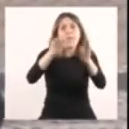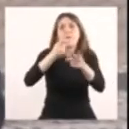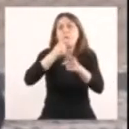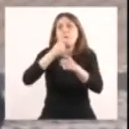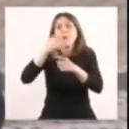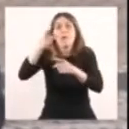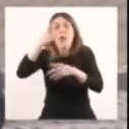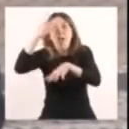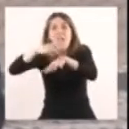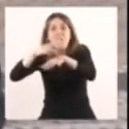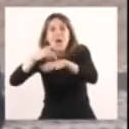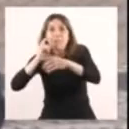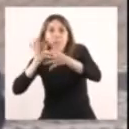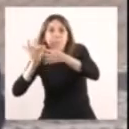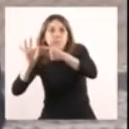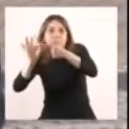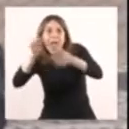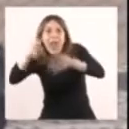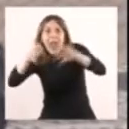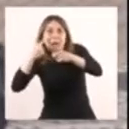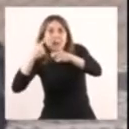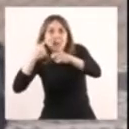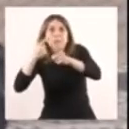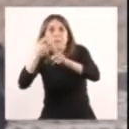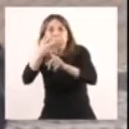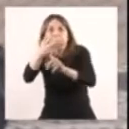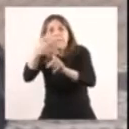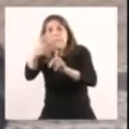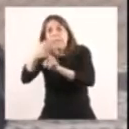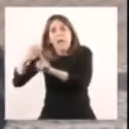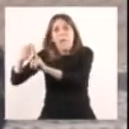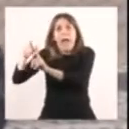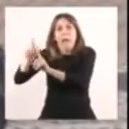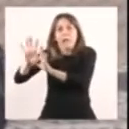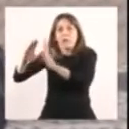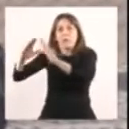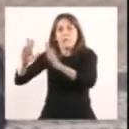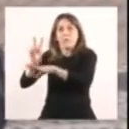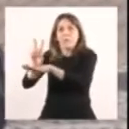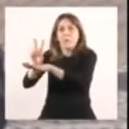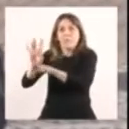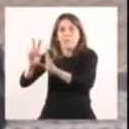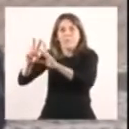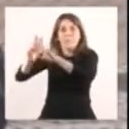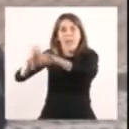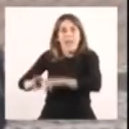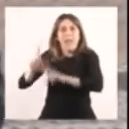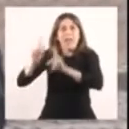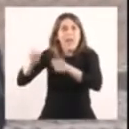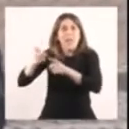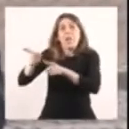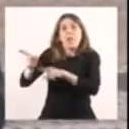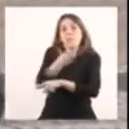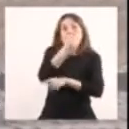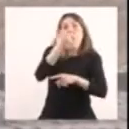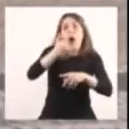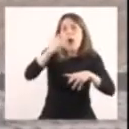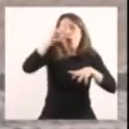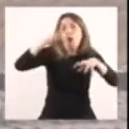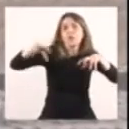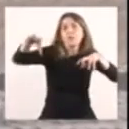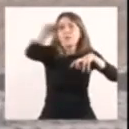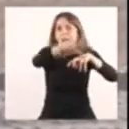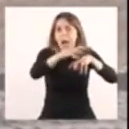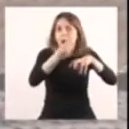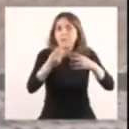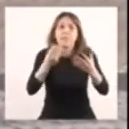sanitariamente y garantizar que todo el que se enferme tenga la atención adecuada, la atención médica adecuada, que fue